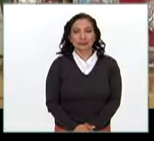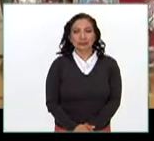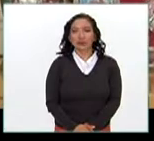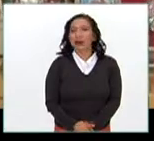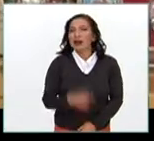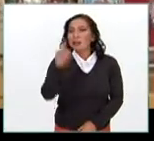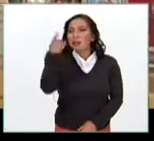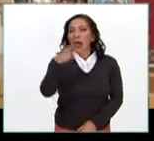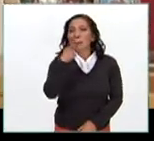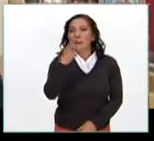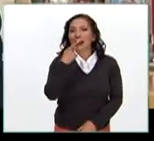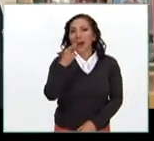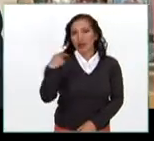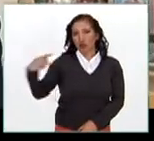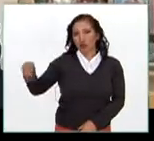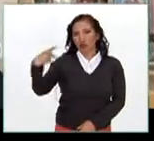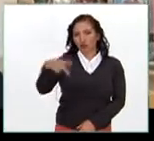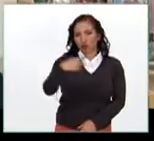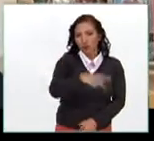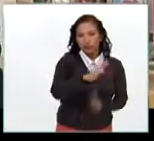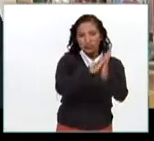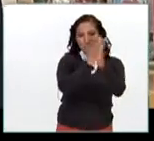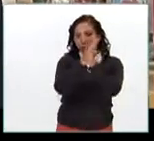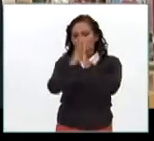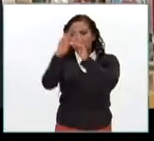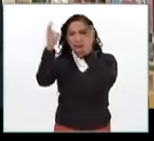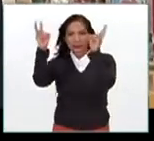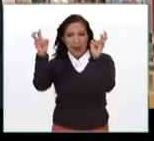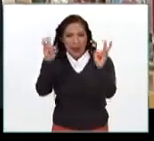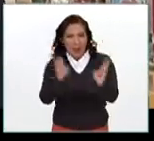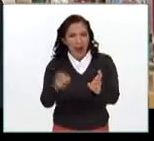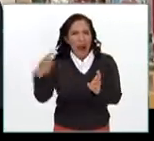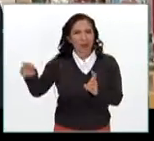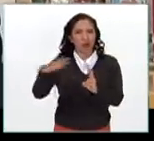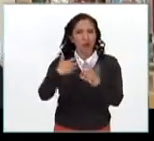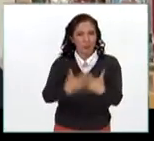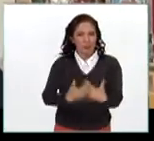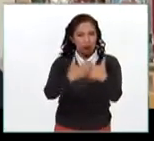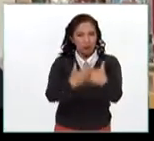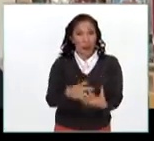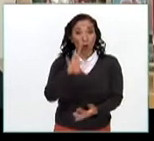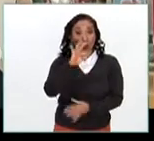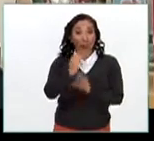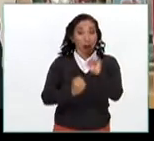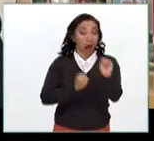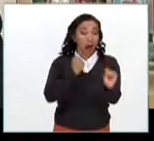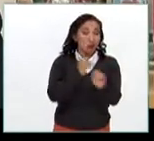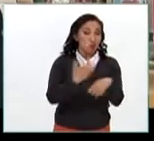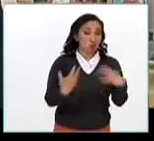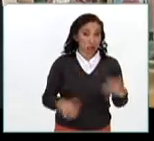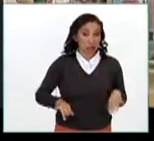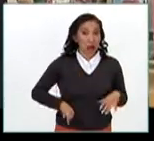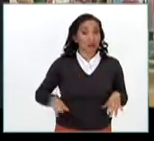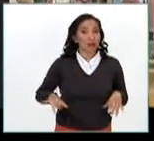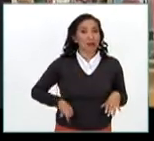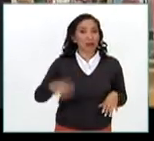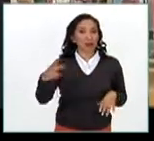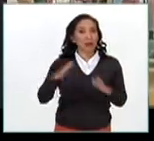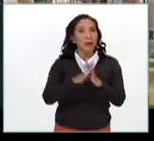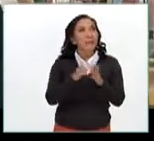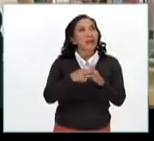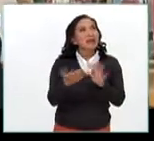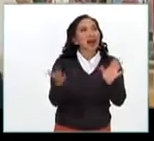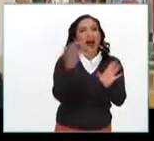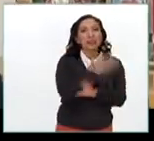Y para hablarnos de la propuesta editorial de este sello que tiene casi 40 años, es una propuesta interesante porque